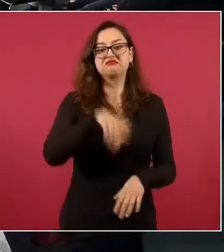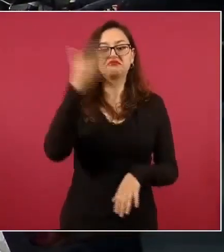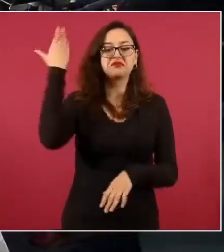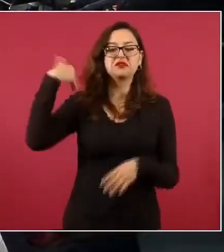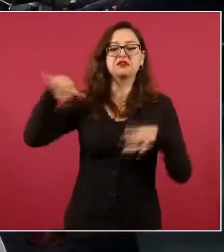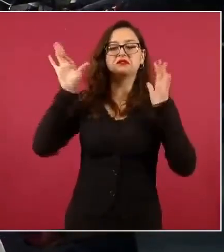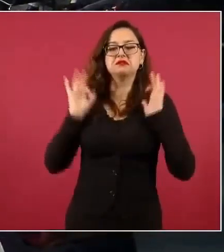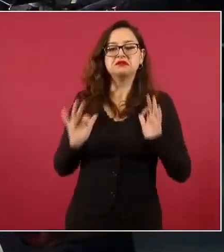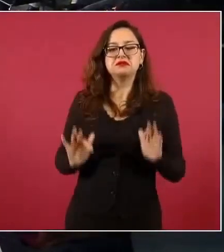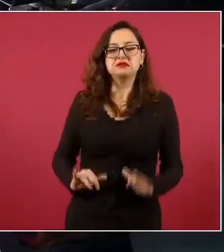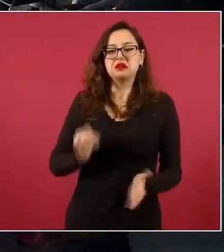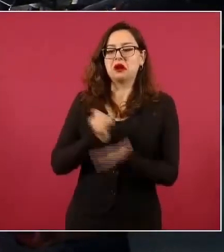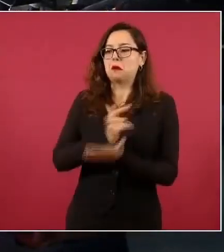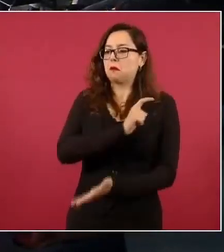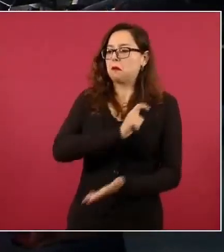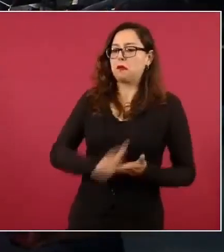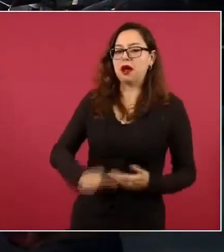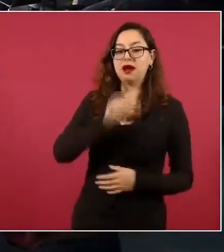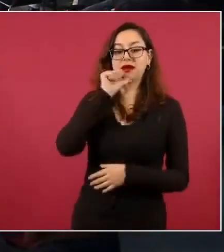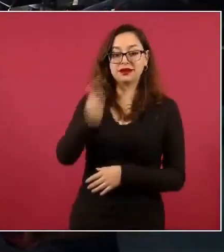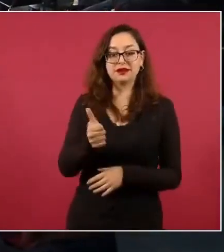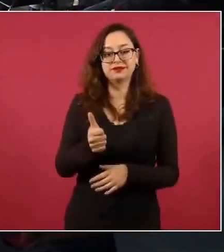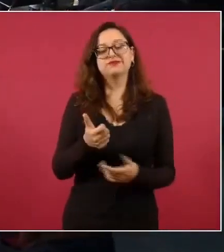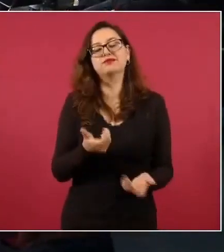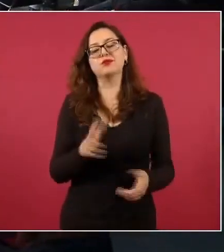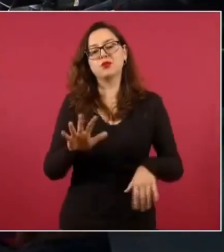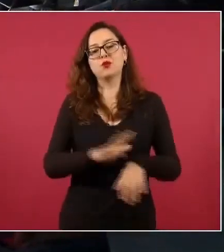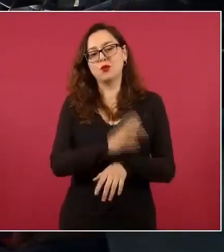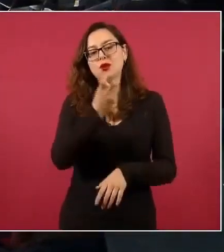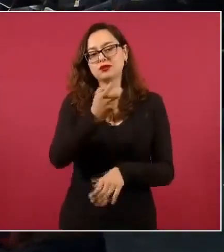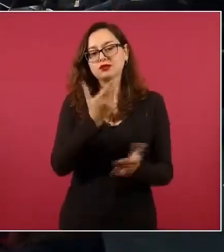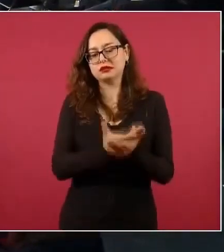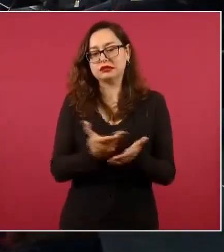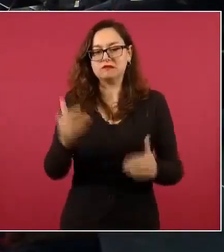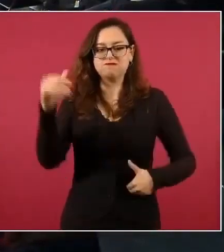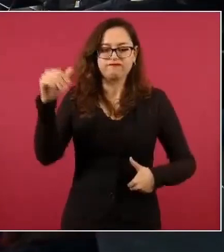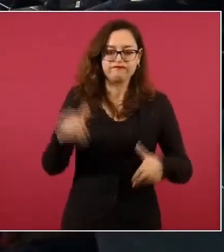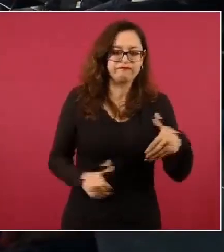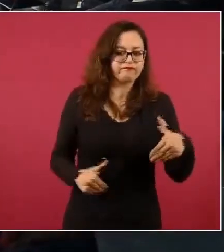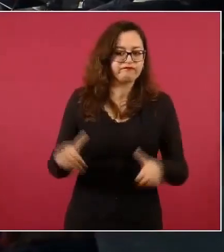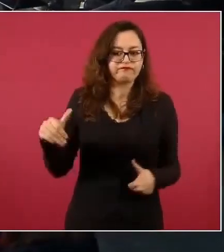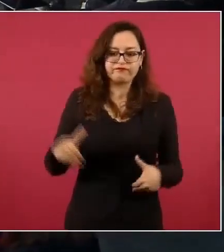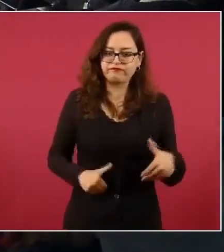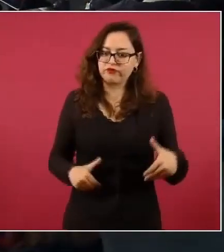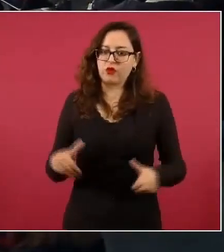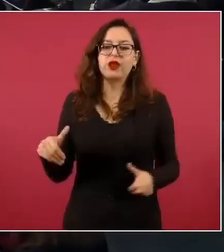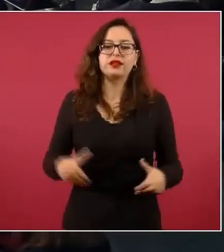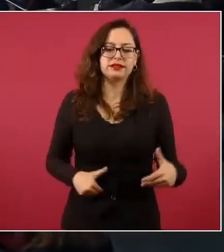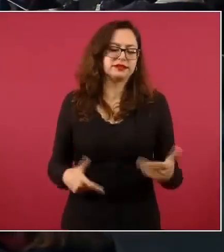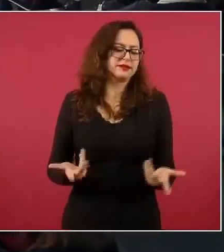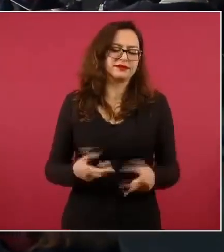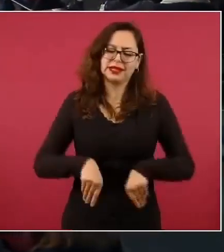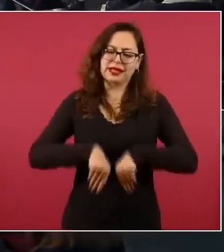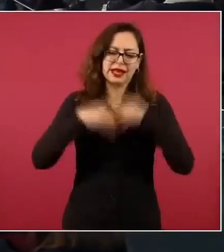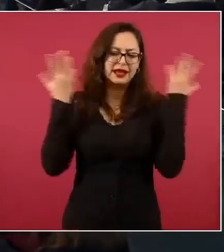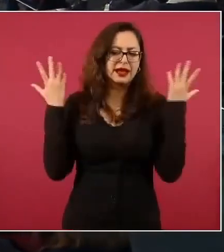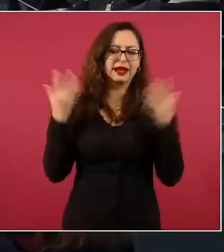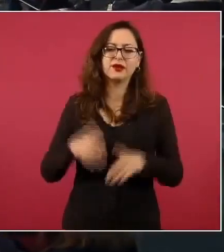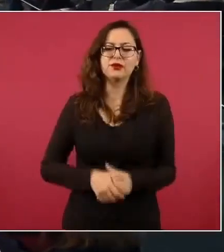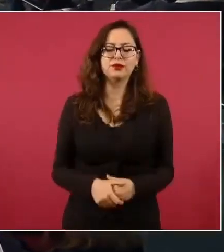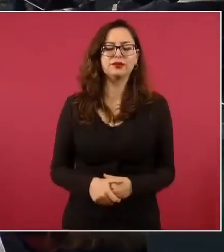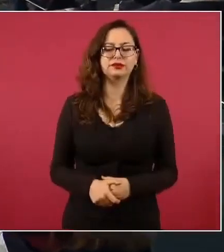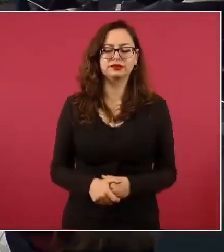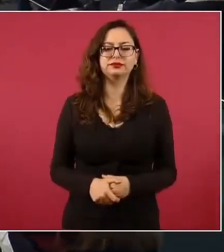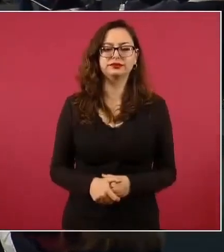Entonces, esa es una molestia, o sea, es algo muy concreto,